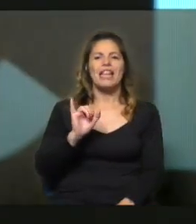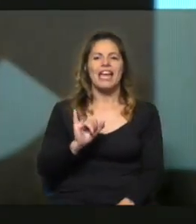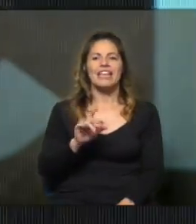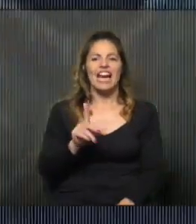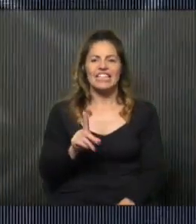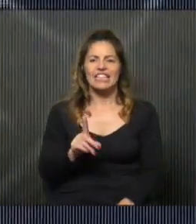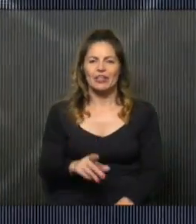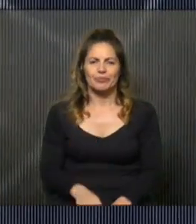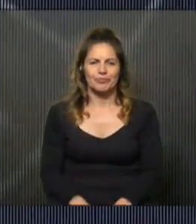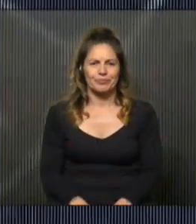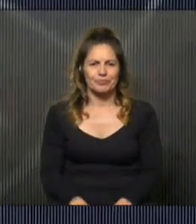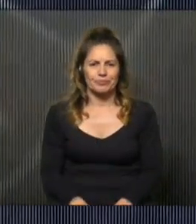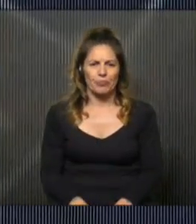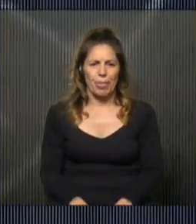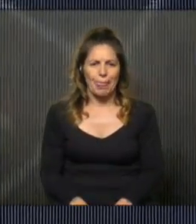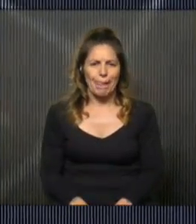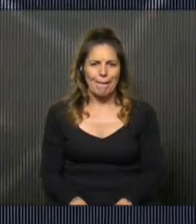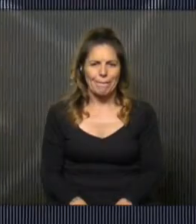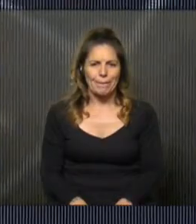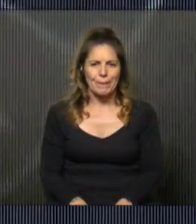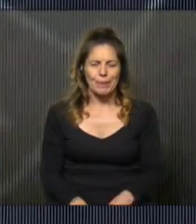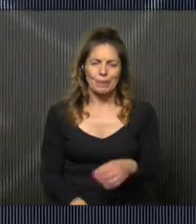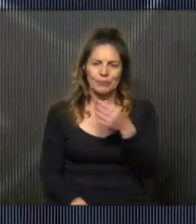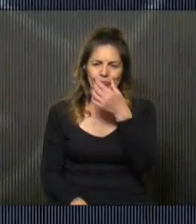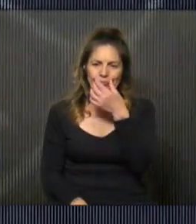ya lo tenemos